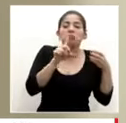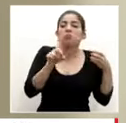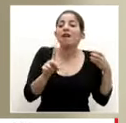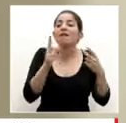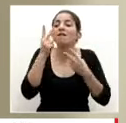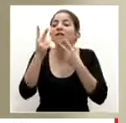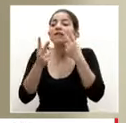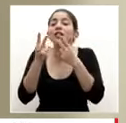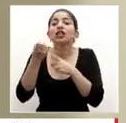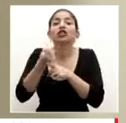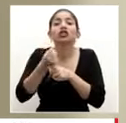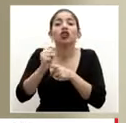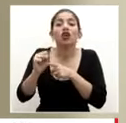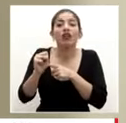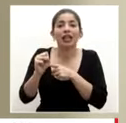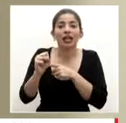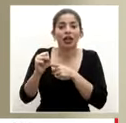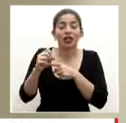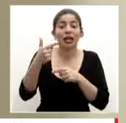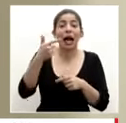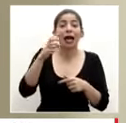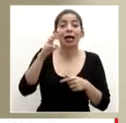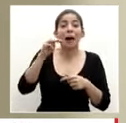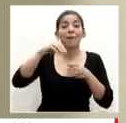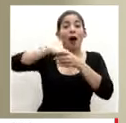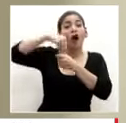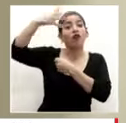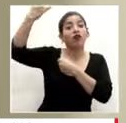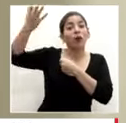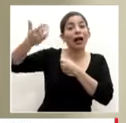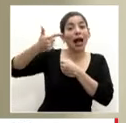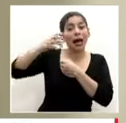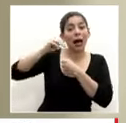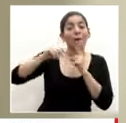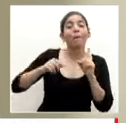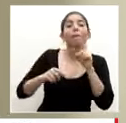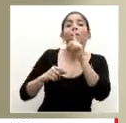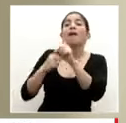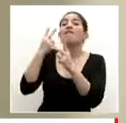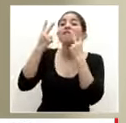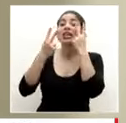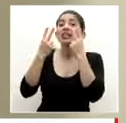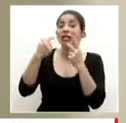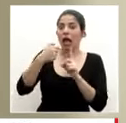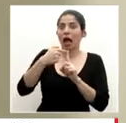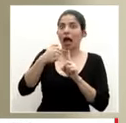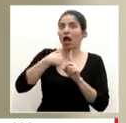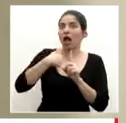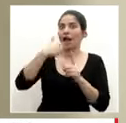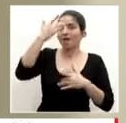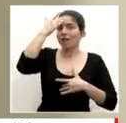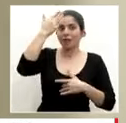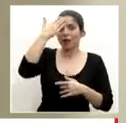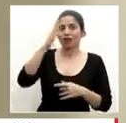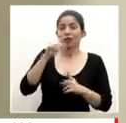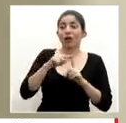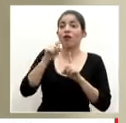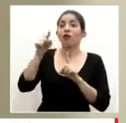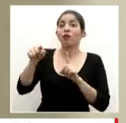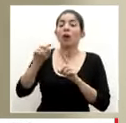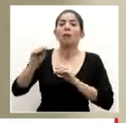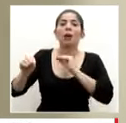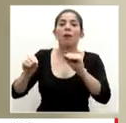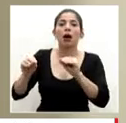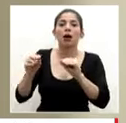2 sobrinos fuera de la gran área metropolitana y sin saber que estaba infectada, al final contagió a sus 2 sobrinos.